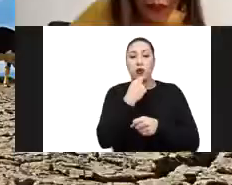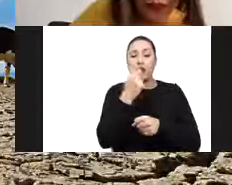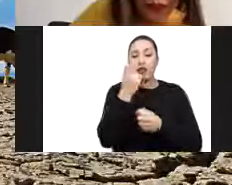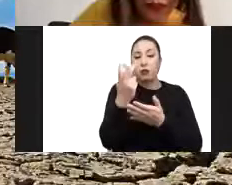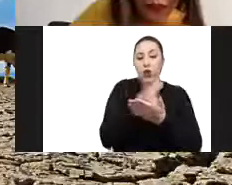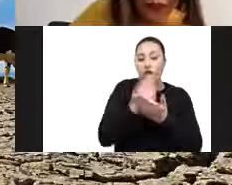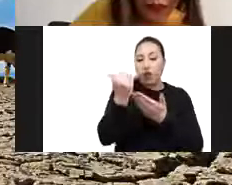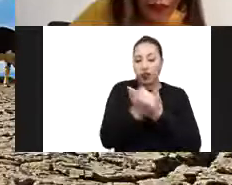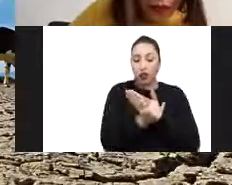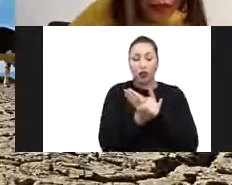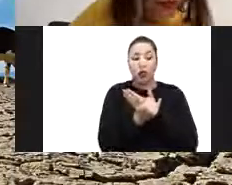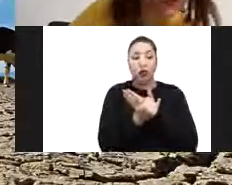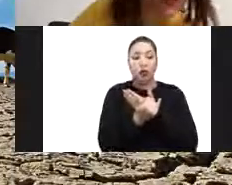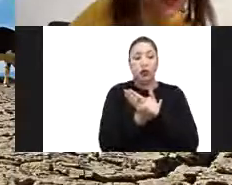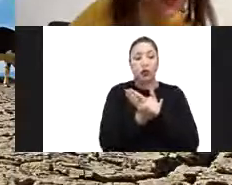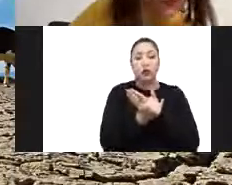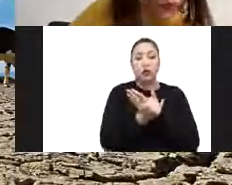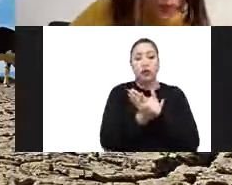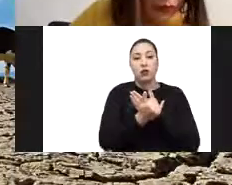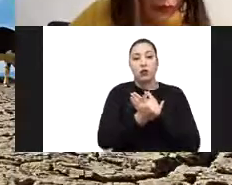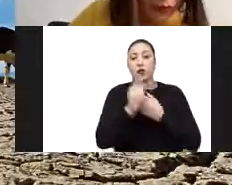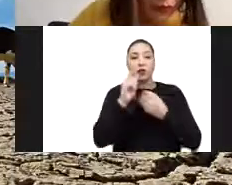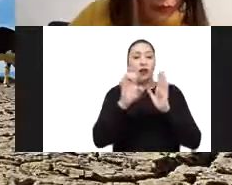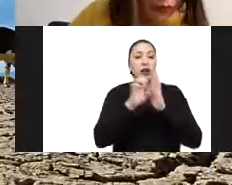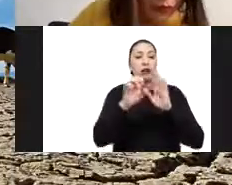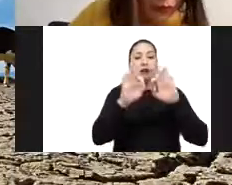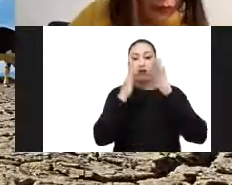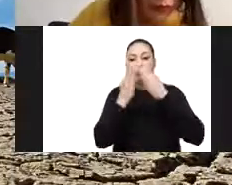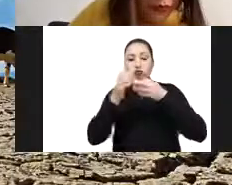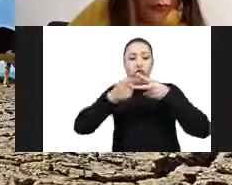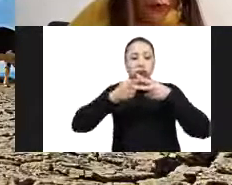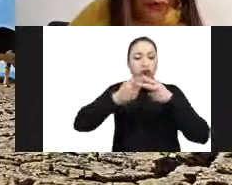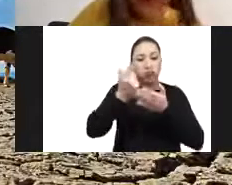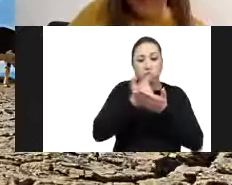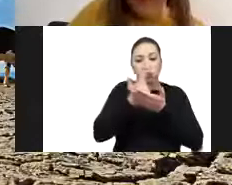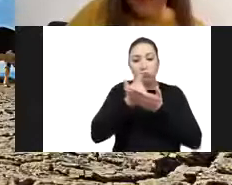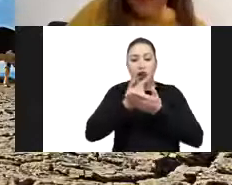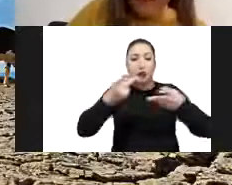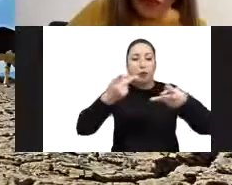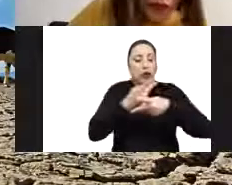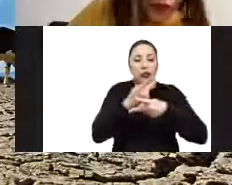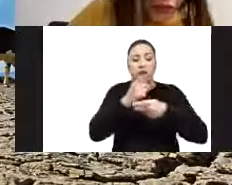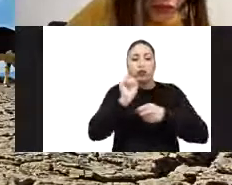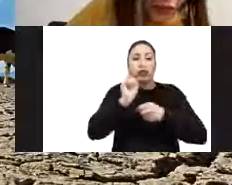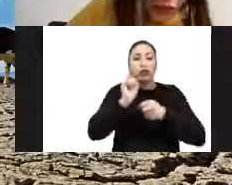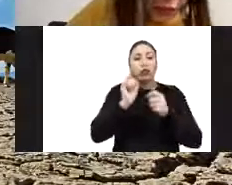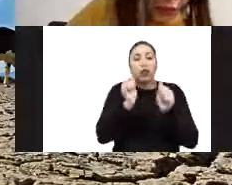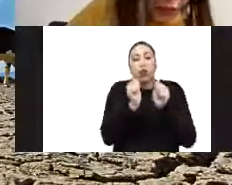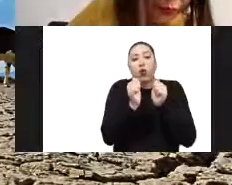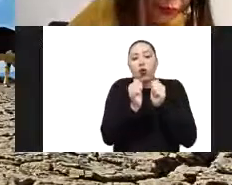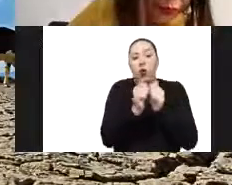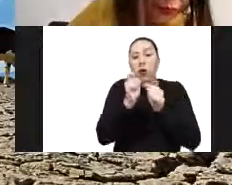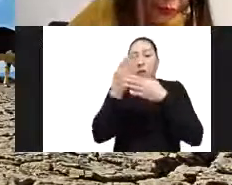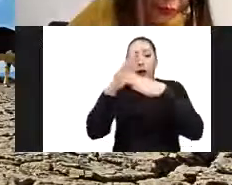proyectos con modelos econométricos, con modelos de stress test en las carteras de los